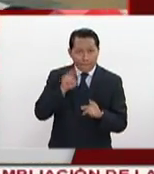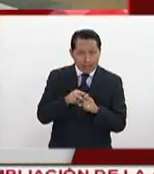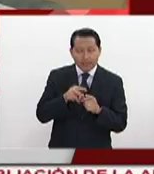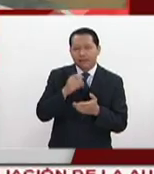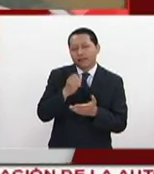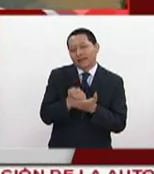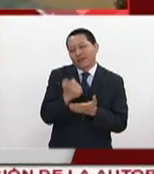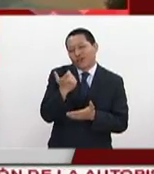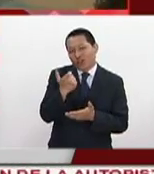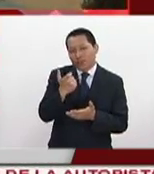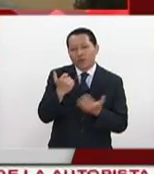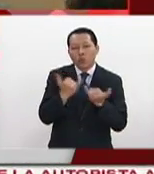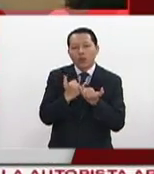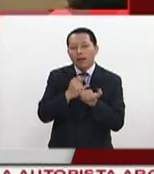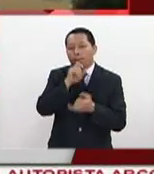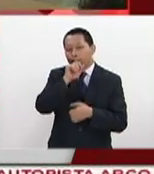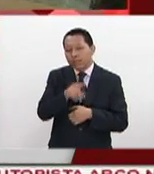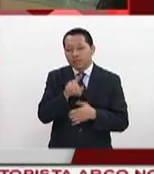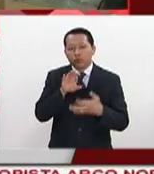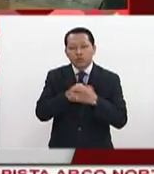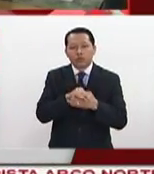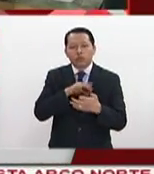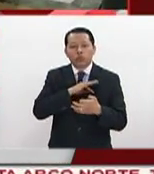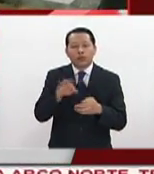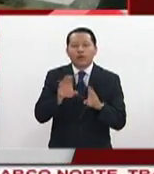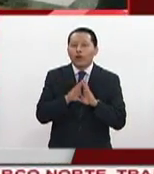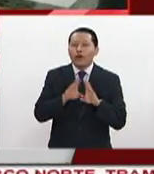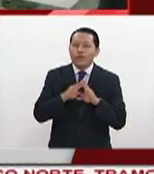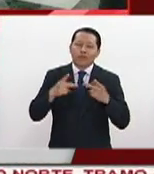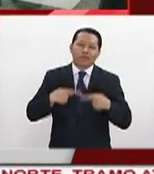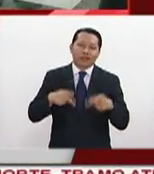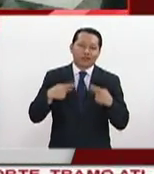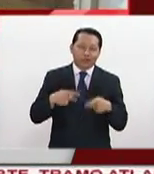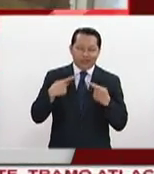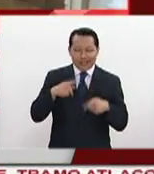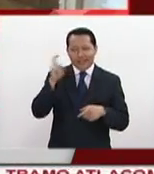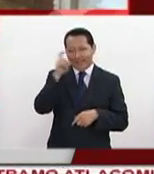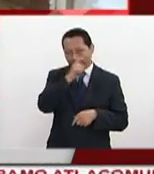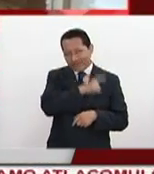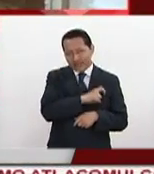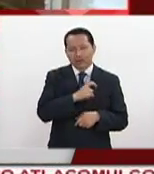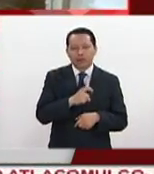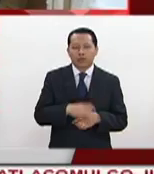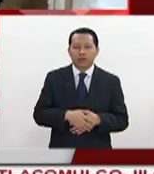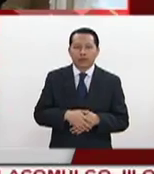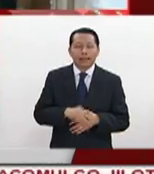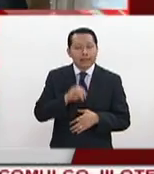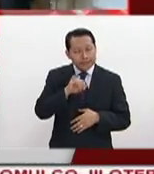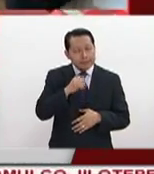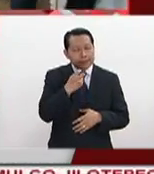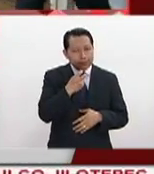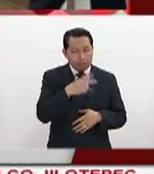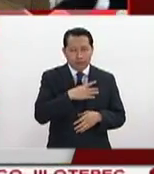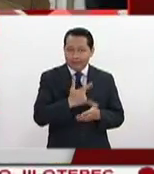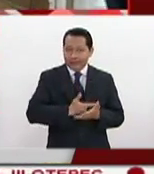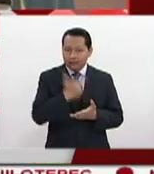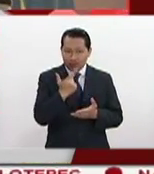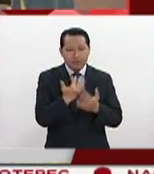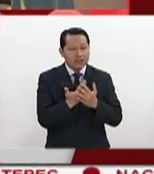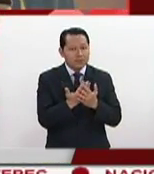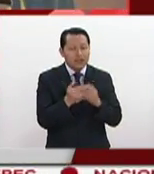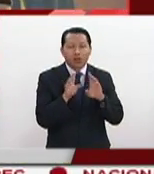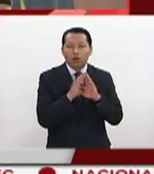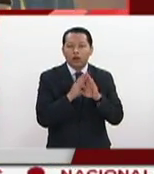y, por supuesto, las repercusiones que tiene en la población finalmente. Así es algo muy, muy grave. Entonces, pues habrá que esperar a